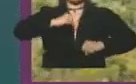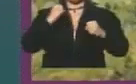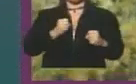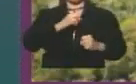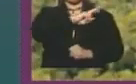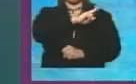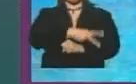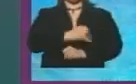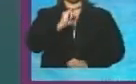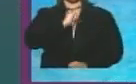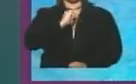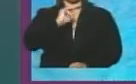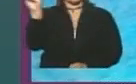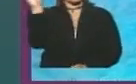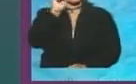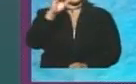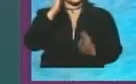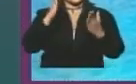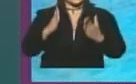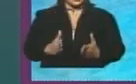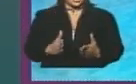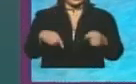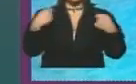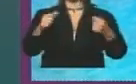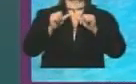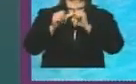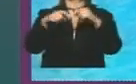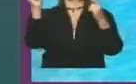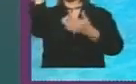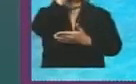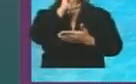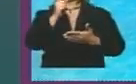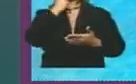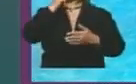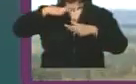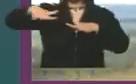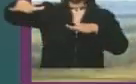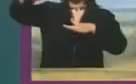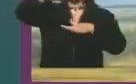venezolana para seguir dibujando los horizontes de la patria nueva.